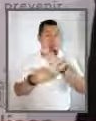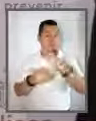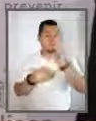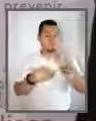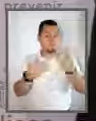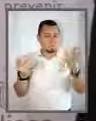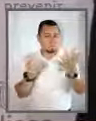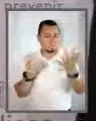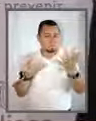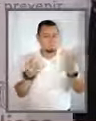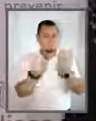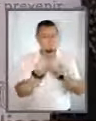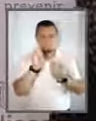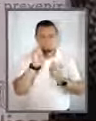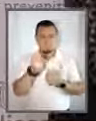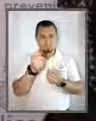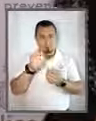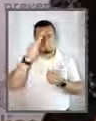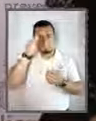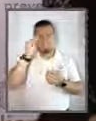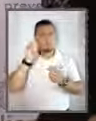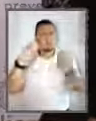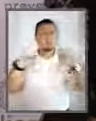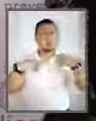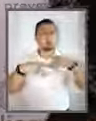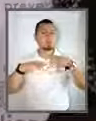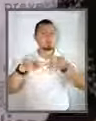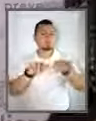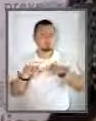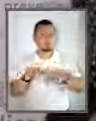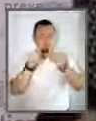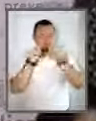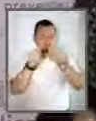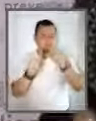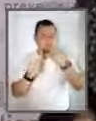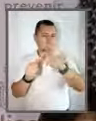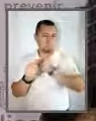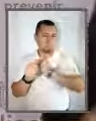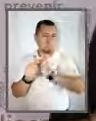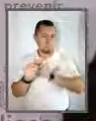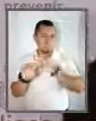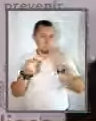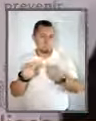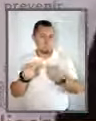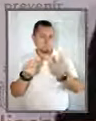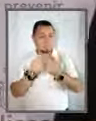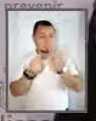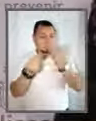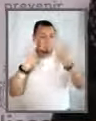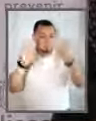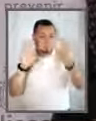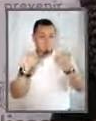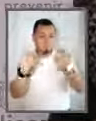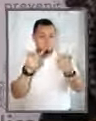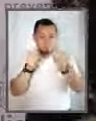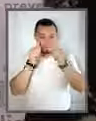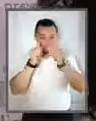aquellos proveedores o prestadores de servicios relacionados con la salud. En cuanto a este tema en